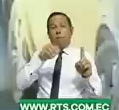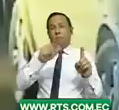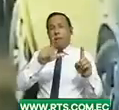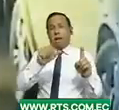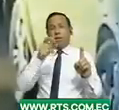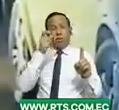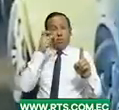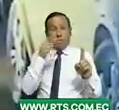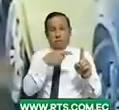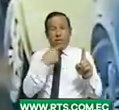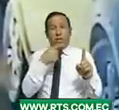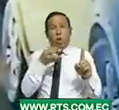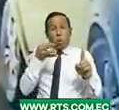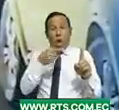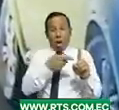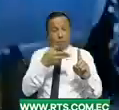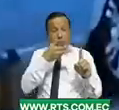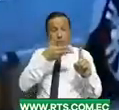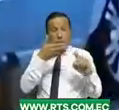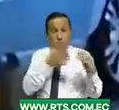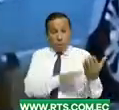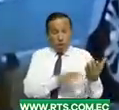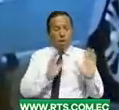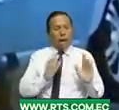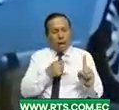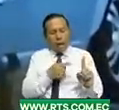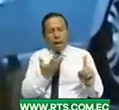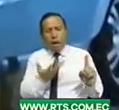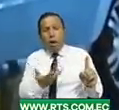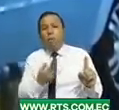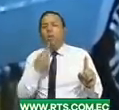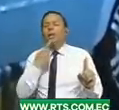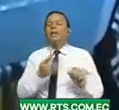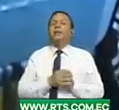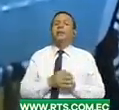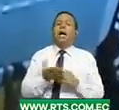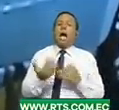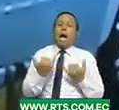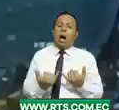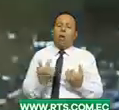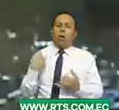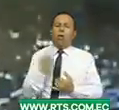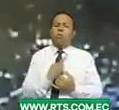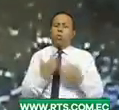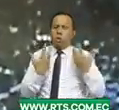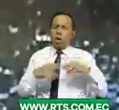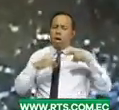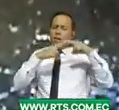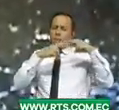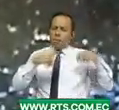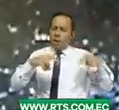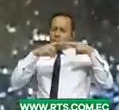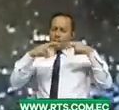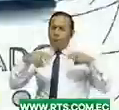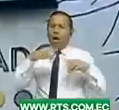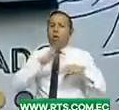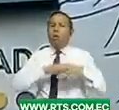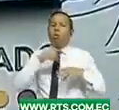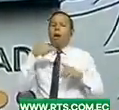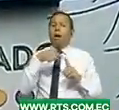fue acribillado por sicarios, indicó que la línea investigativa se basa en un caso que llevaba al fallecido en contra de una persona